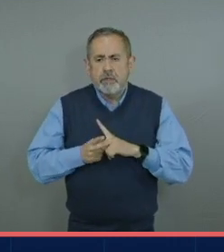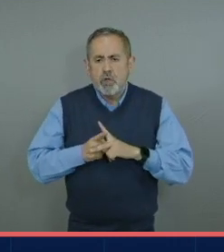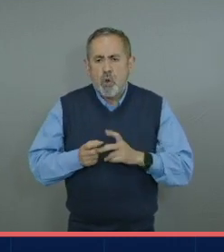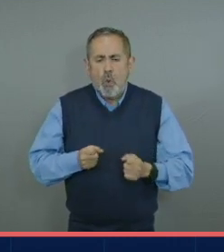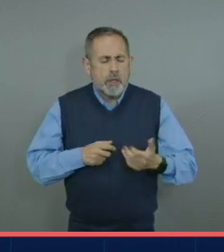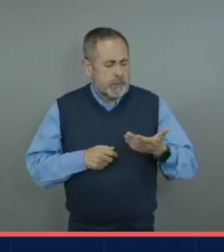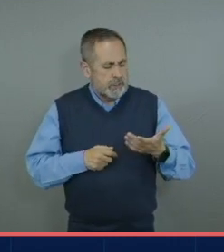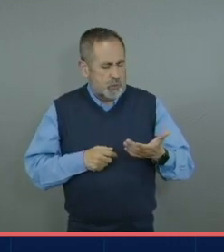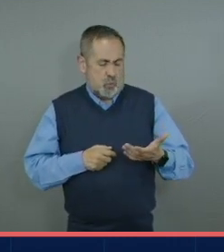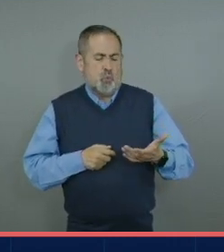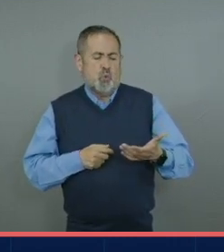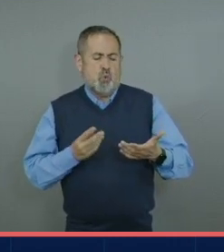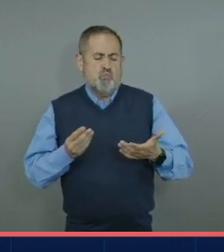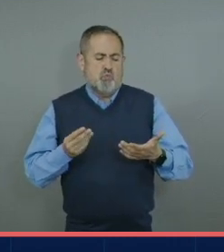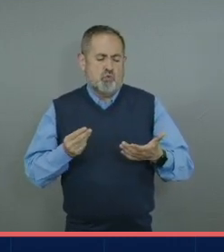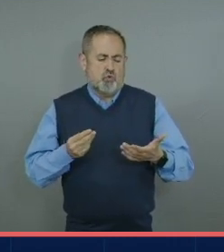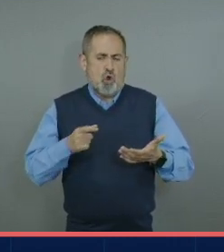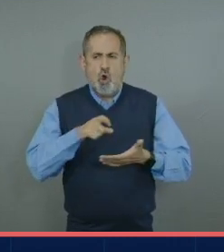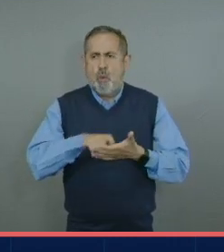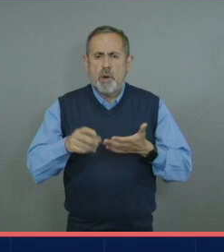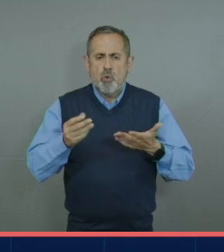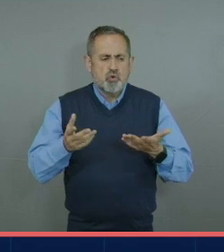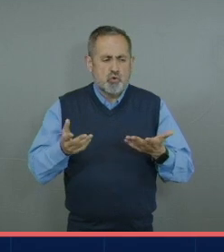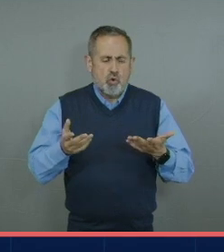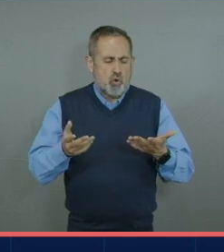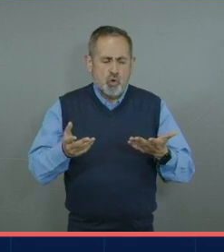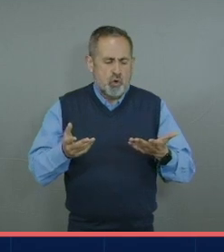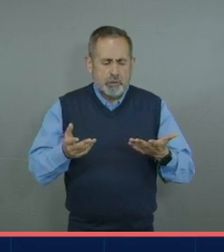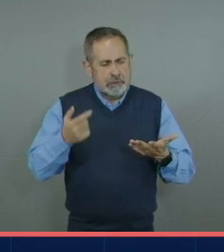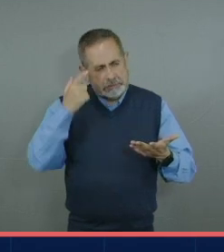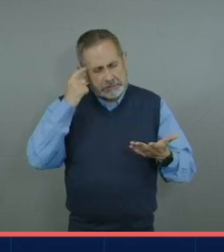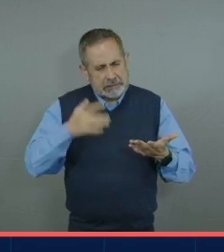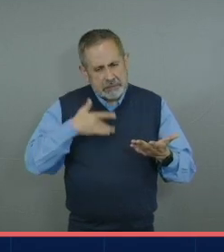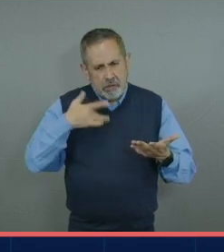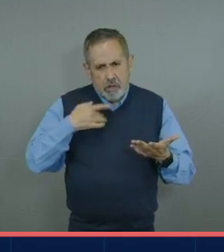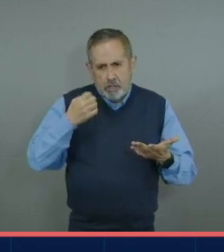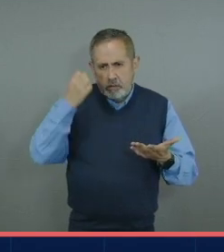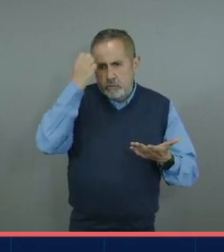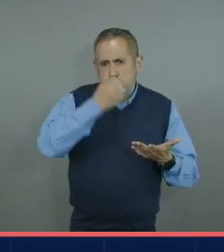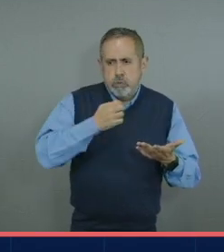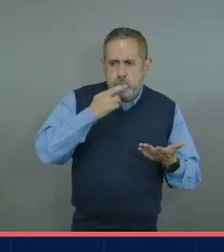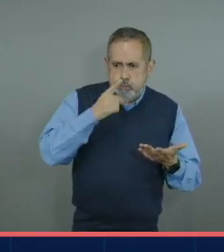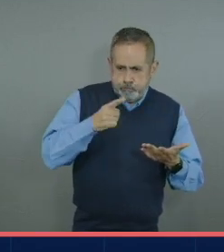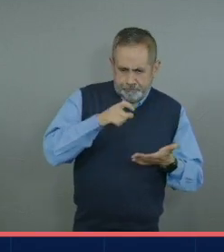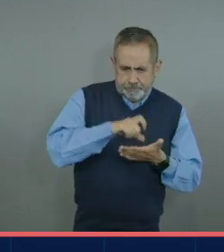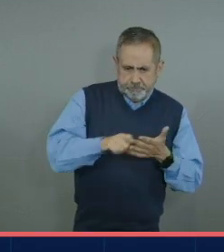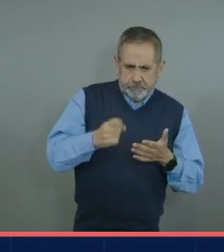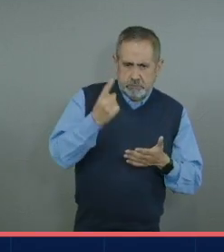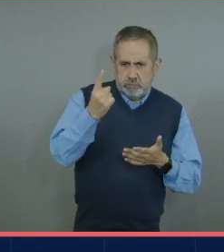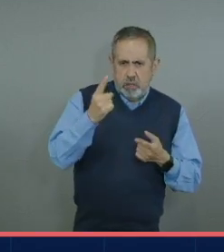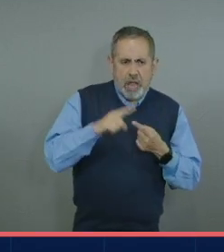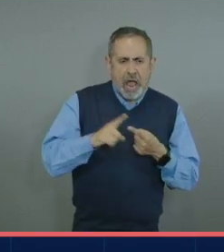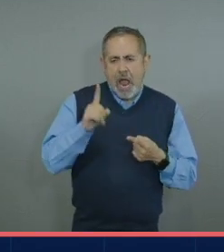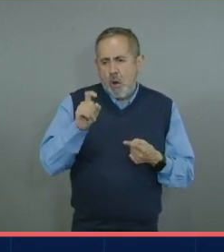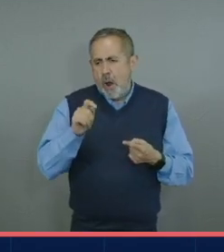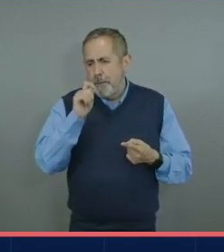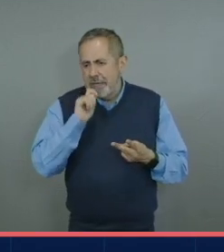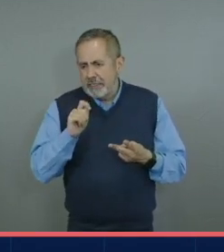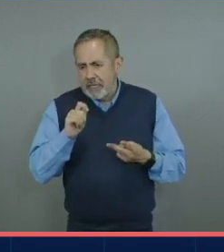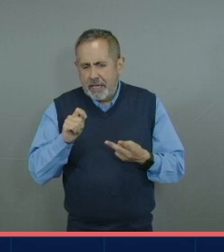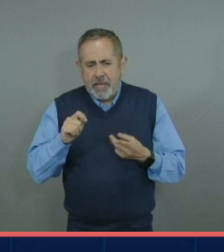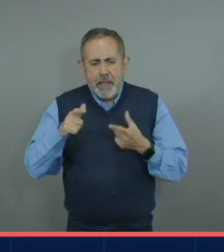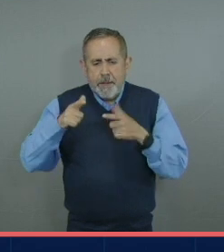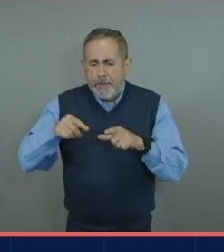que exageré en la tienda. En lugar de haberme comprado nada más, pues el agua y la paleta, pues compré el pastelito.